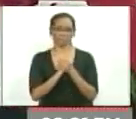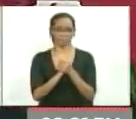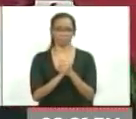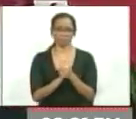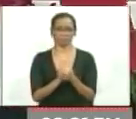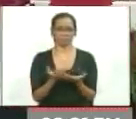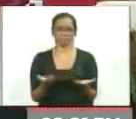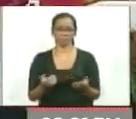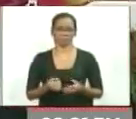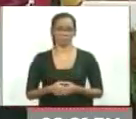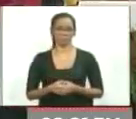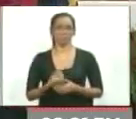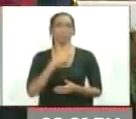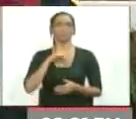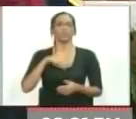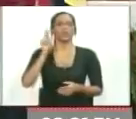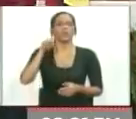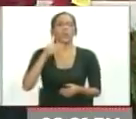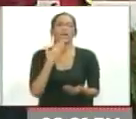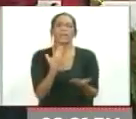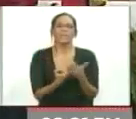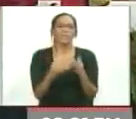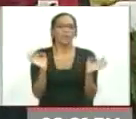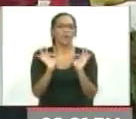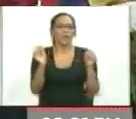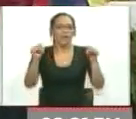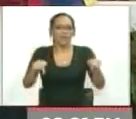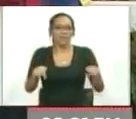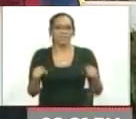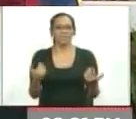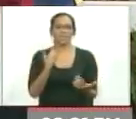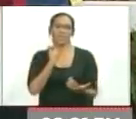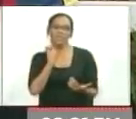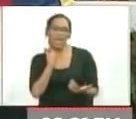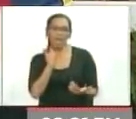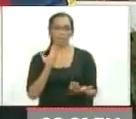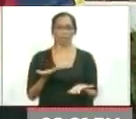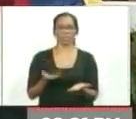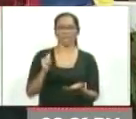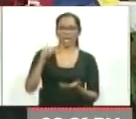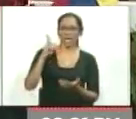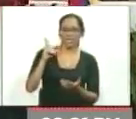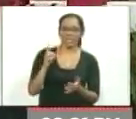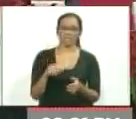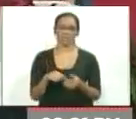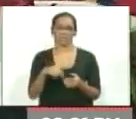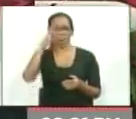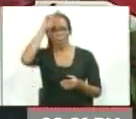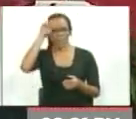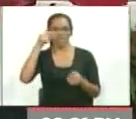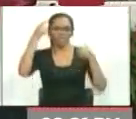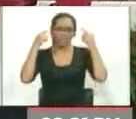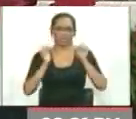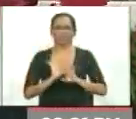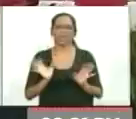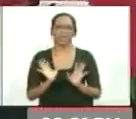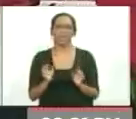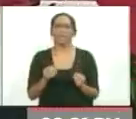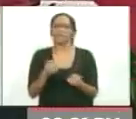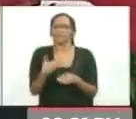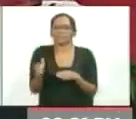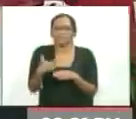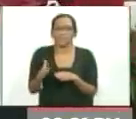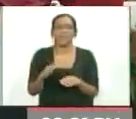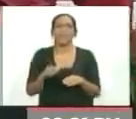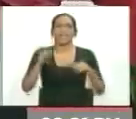¿eh? Nosotros jamás le pedimos a alguien aquí, si está enfermo, si es Adeco, si es Copellano, si es chavista, basta que lo necesite y ahí estará